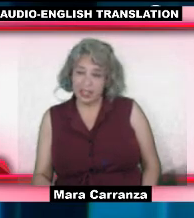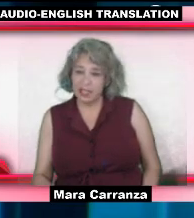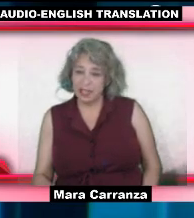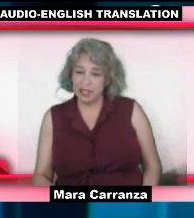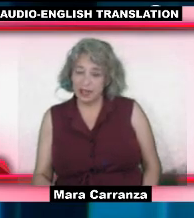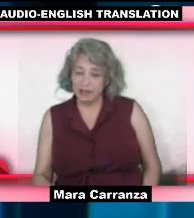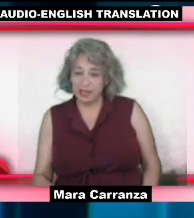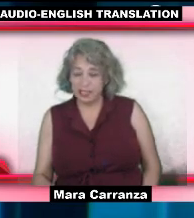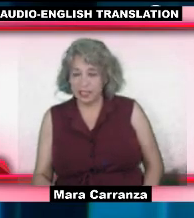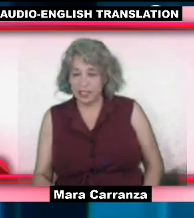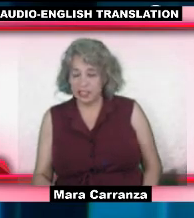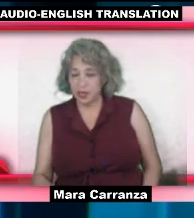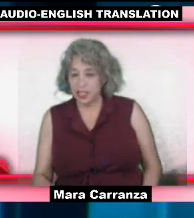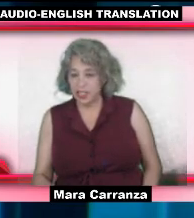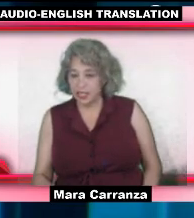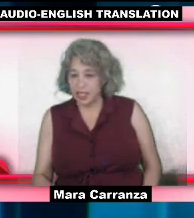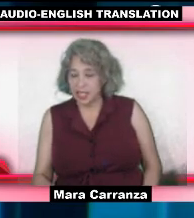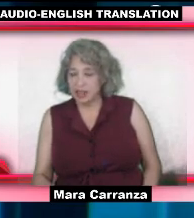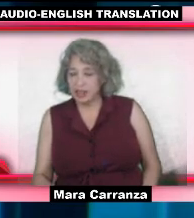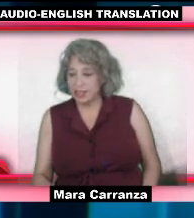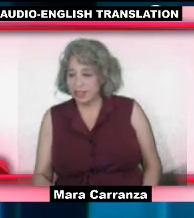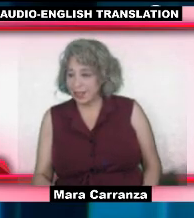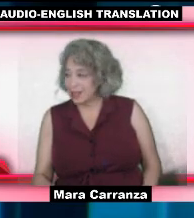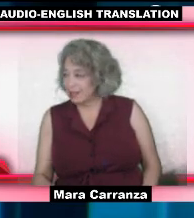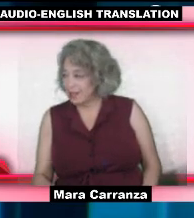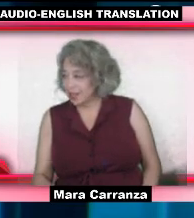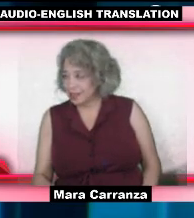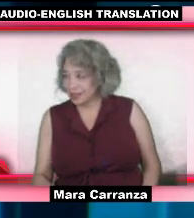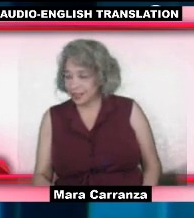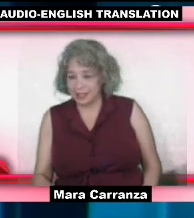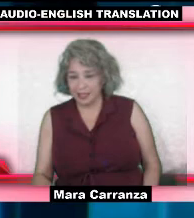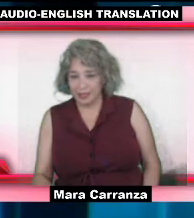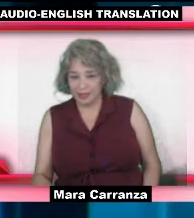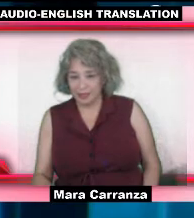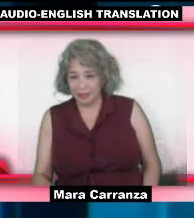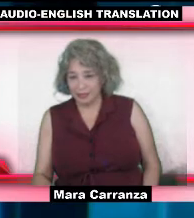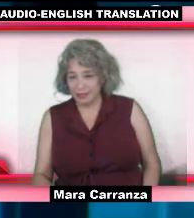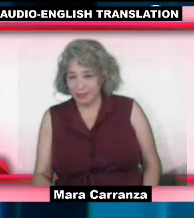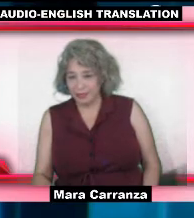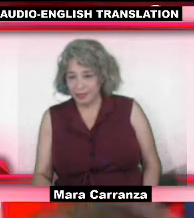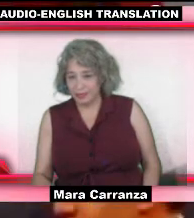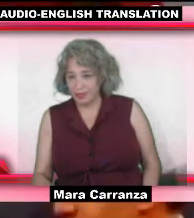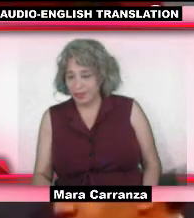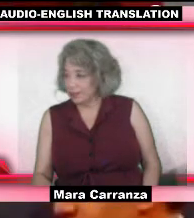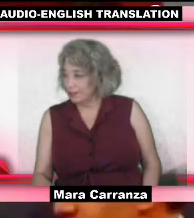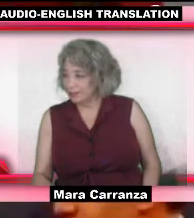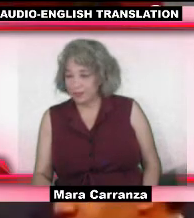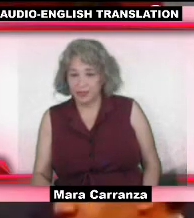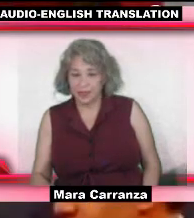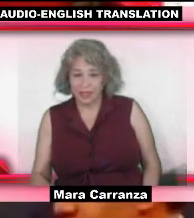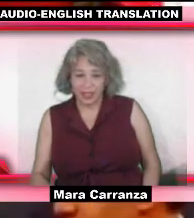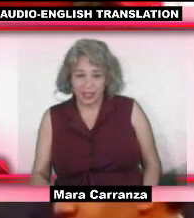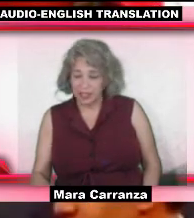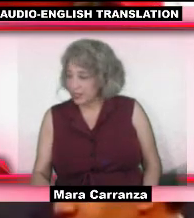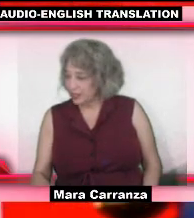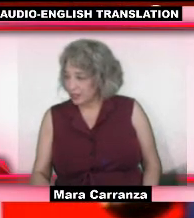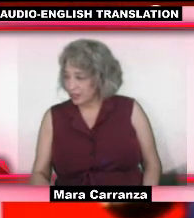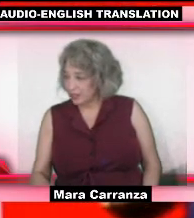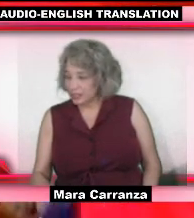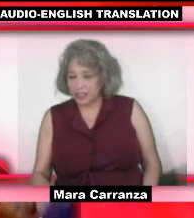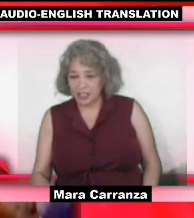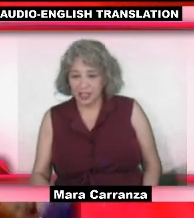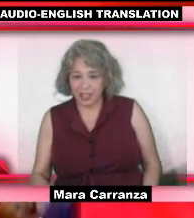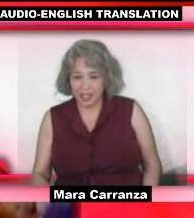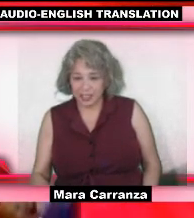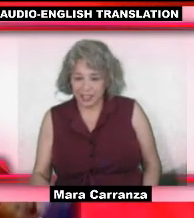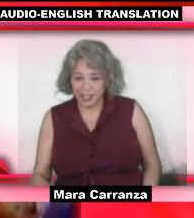details in this situation here at Quesadilla de Verdades. Comenzamos. Protesto, guardar y